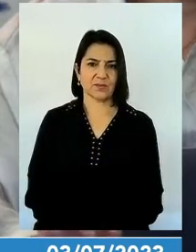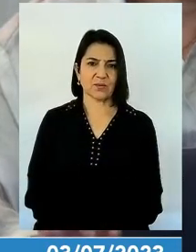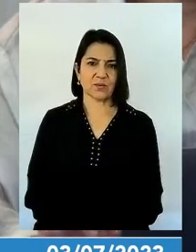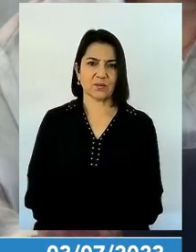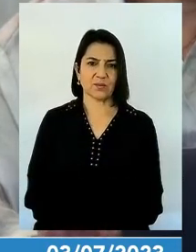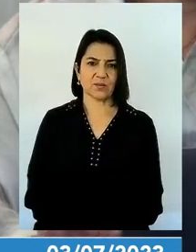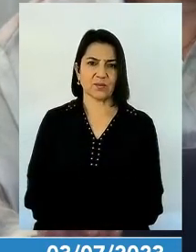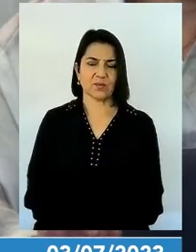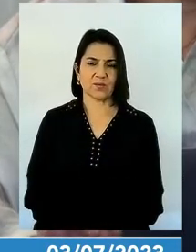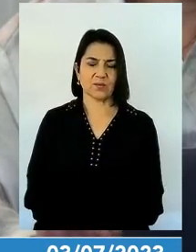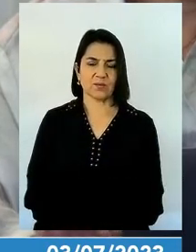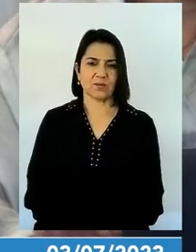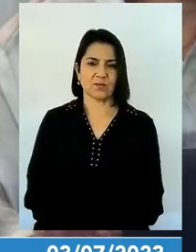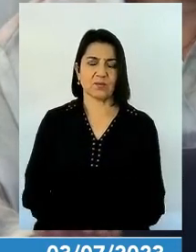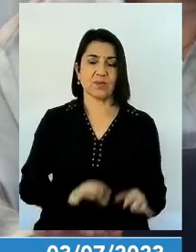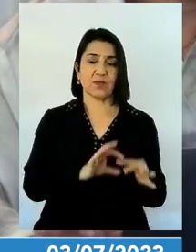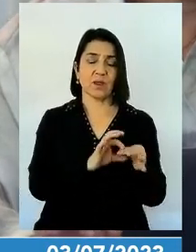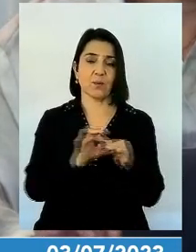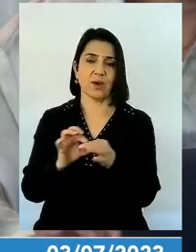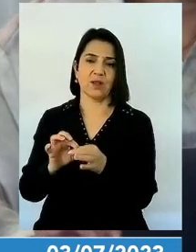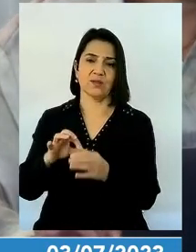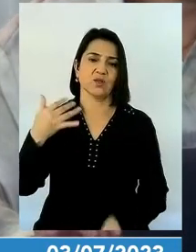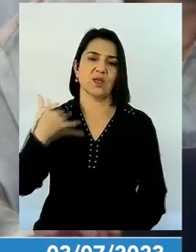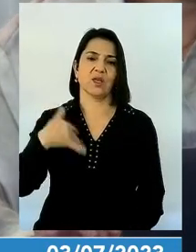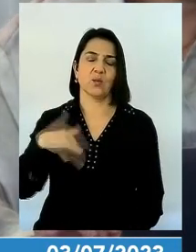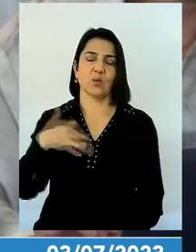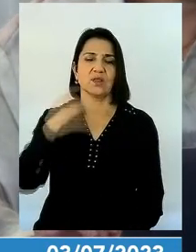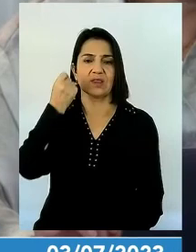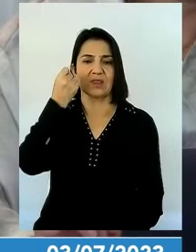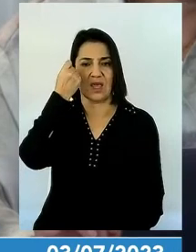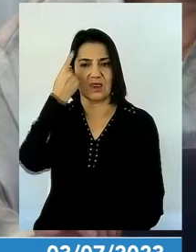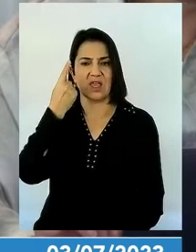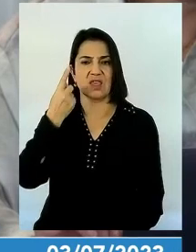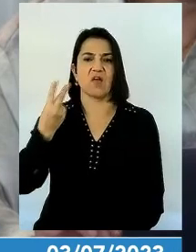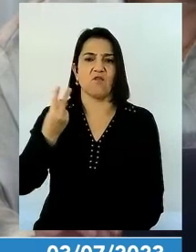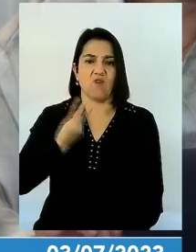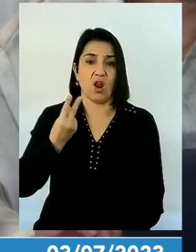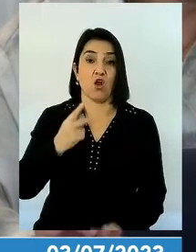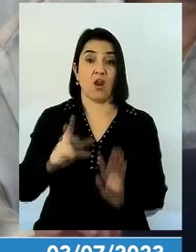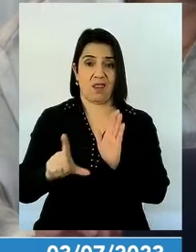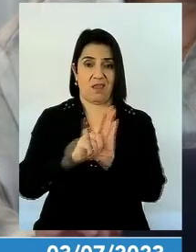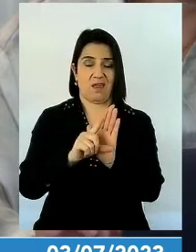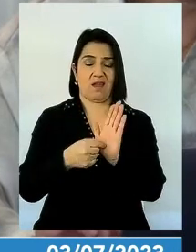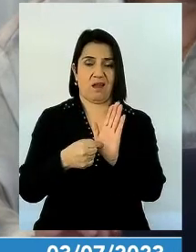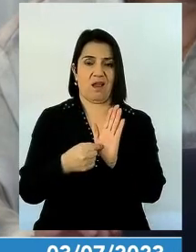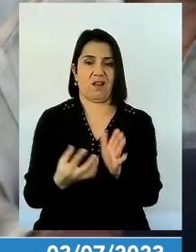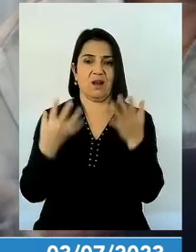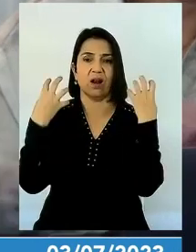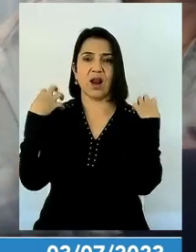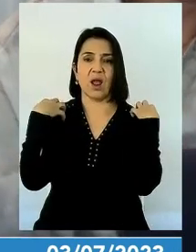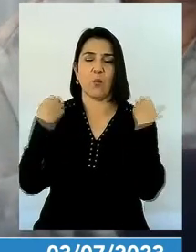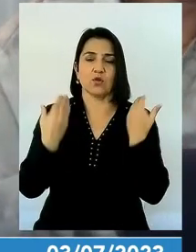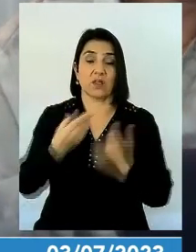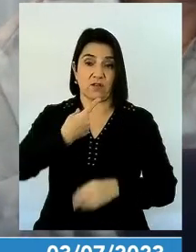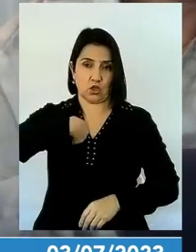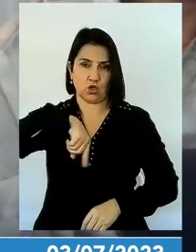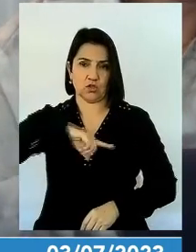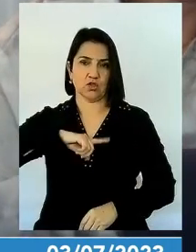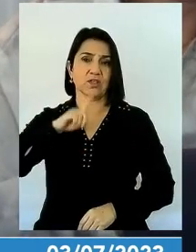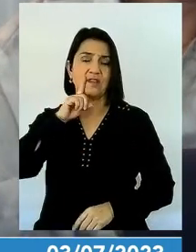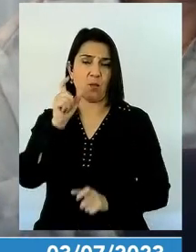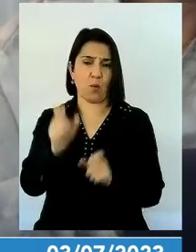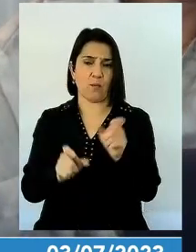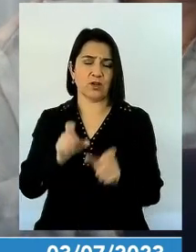Para eso es crucial entender el valor legal y la responsabilidad que tenemos como chilenos hacia